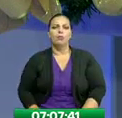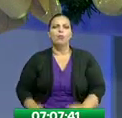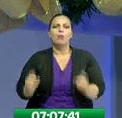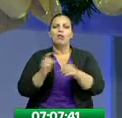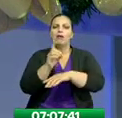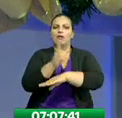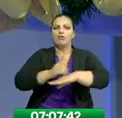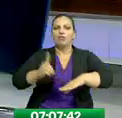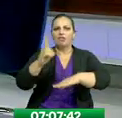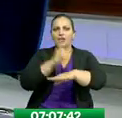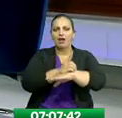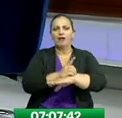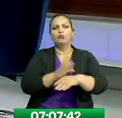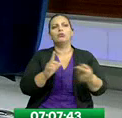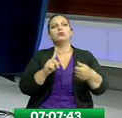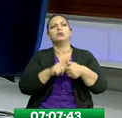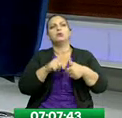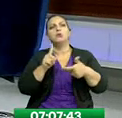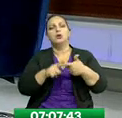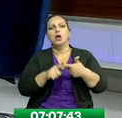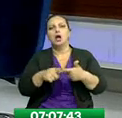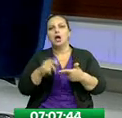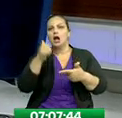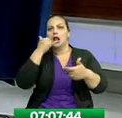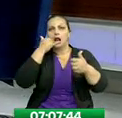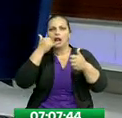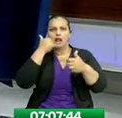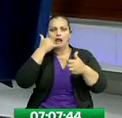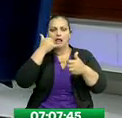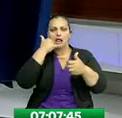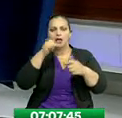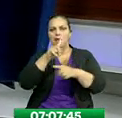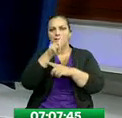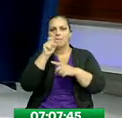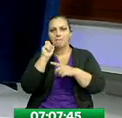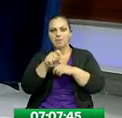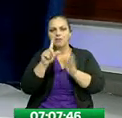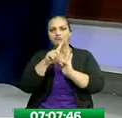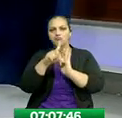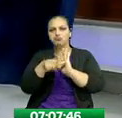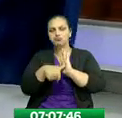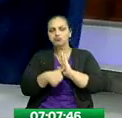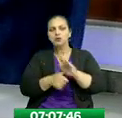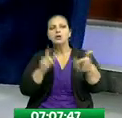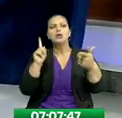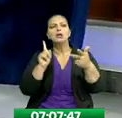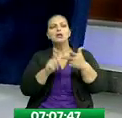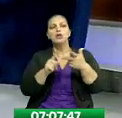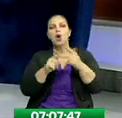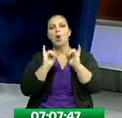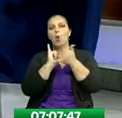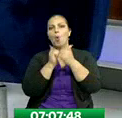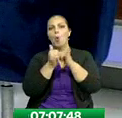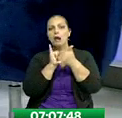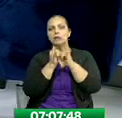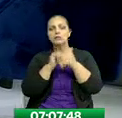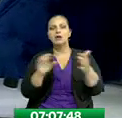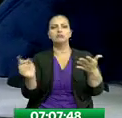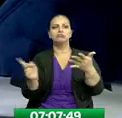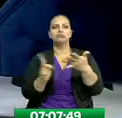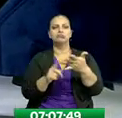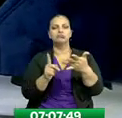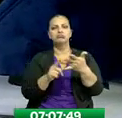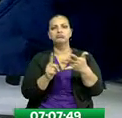en WhatsApp ilimitado y 100 minutos de telefonía móvil. Entiendo que es un esfuerzo importante por parte del